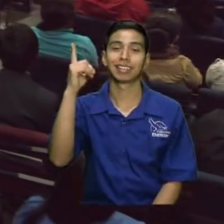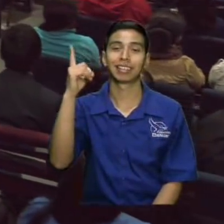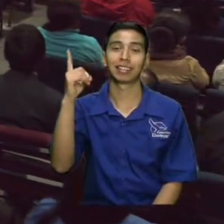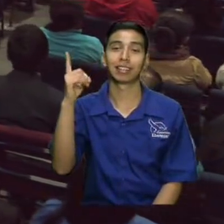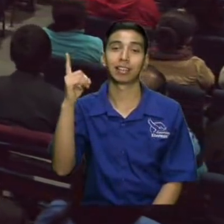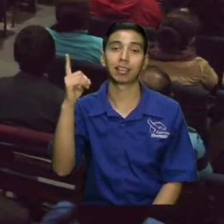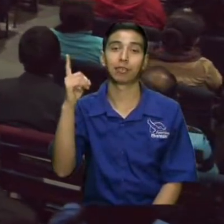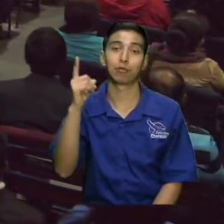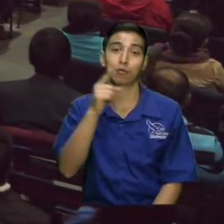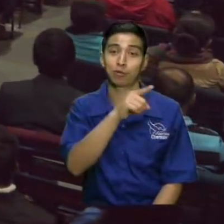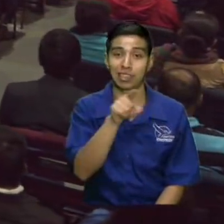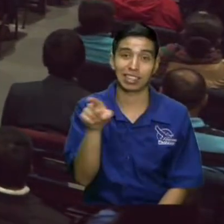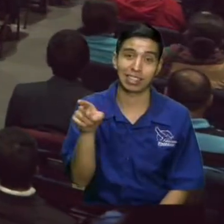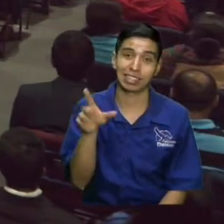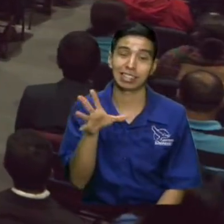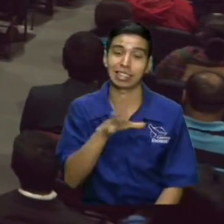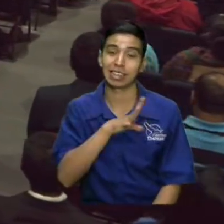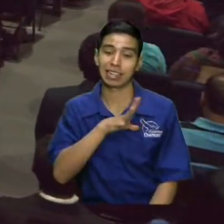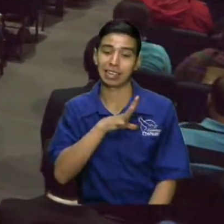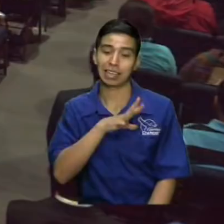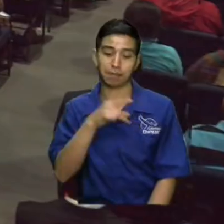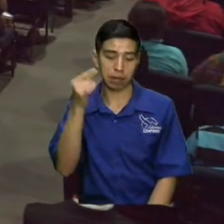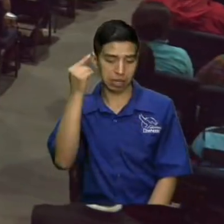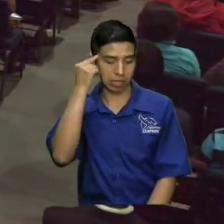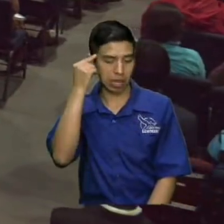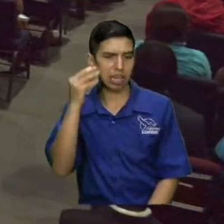¿Nunca le ha tocado tomar decisiones así?